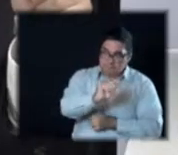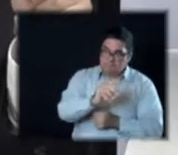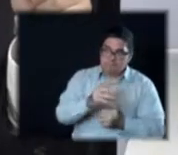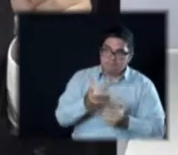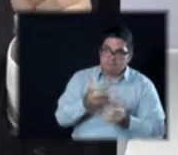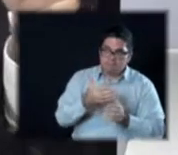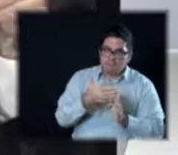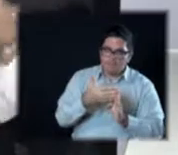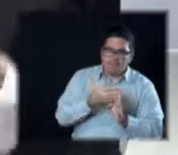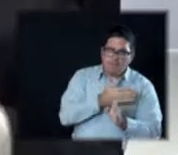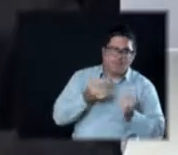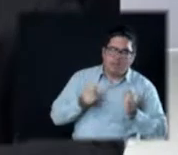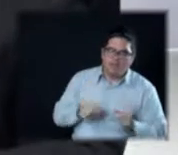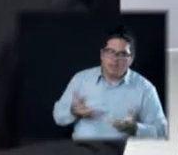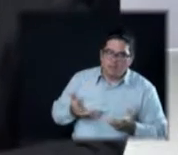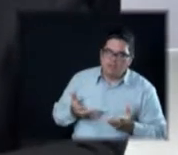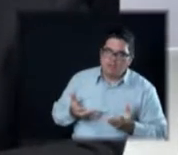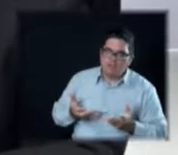¿Y qué pasó con el que había antes?